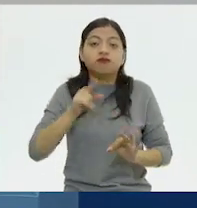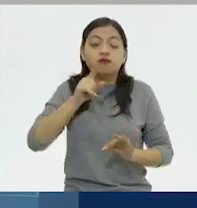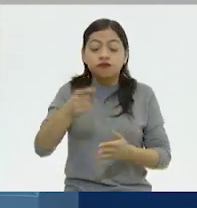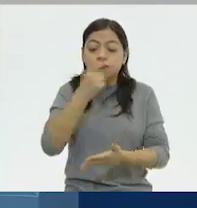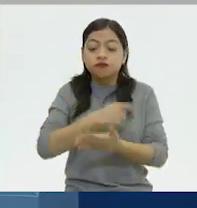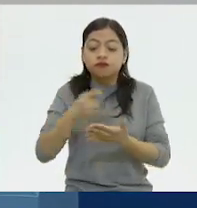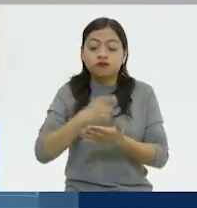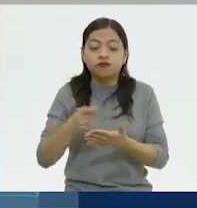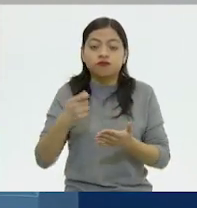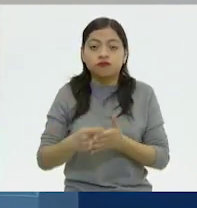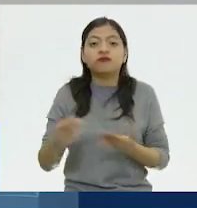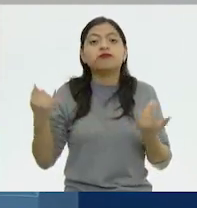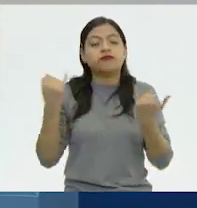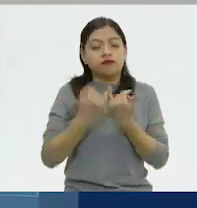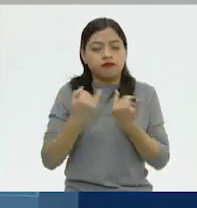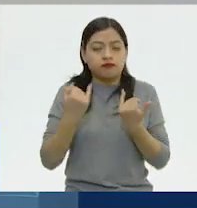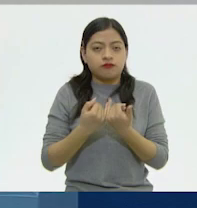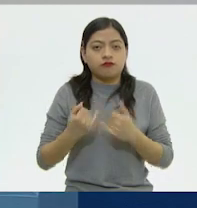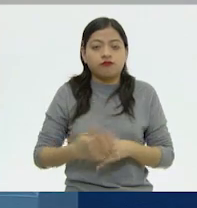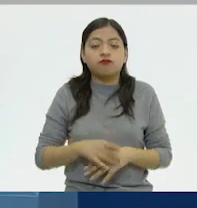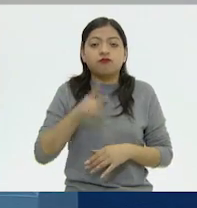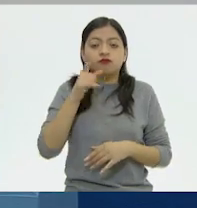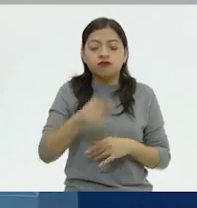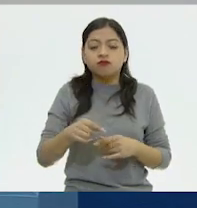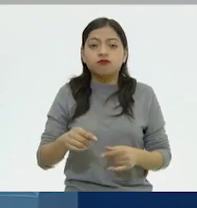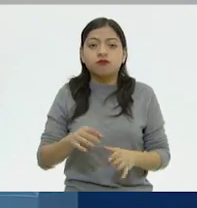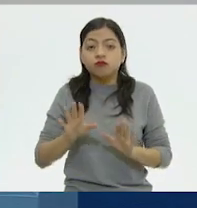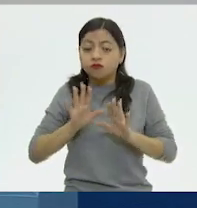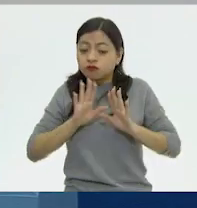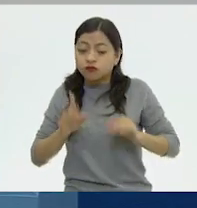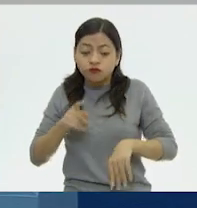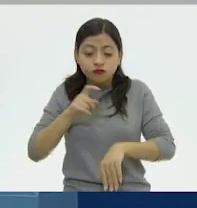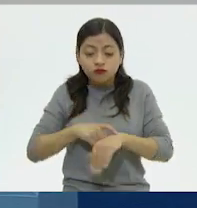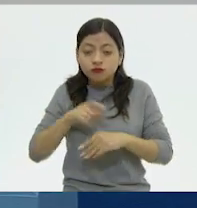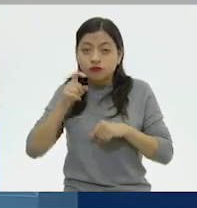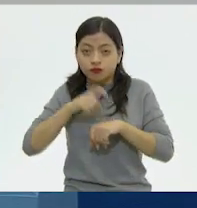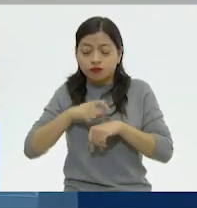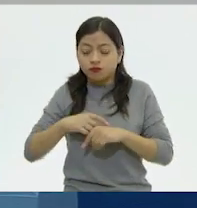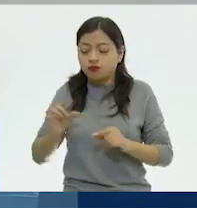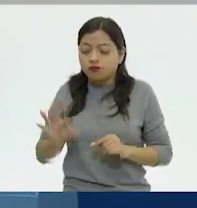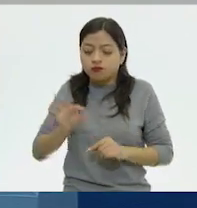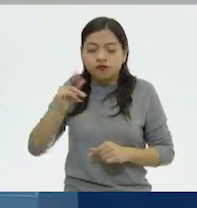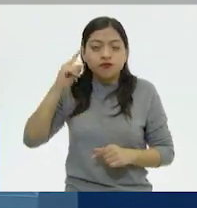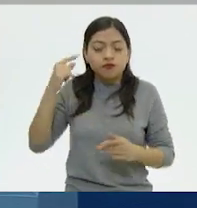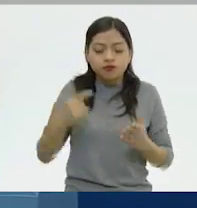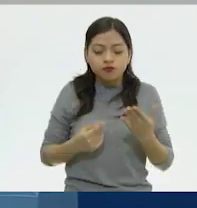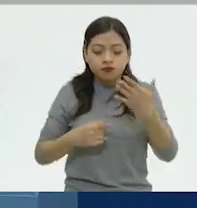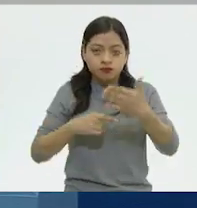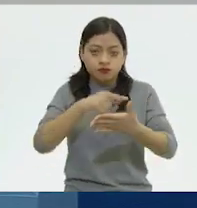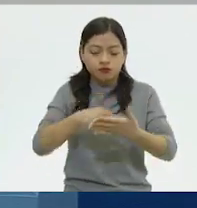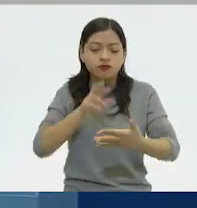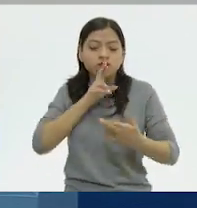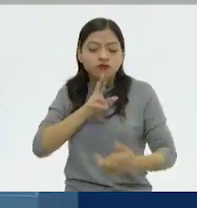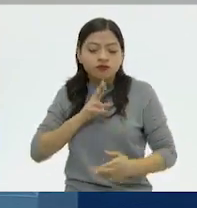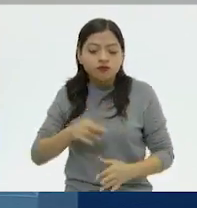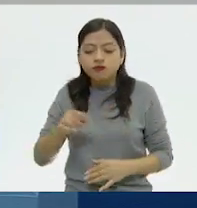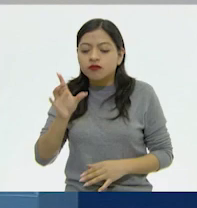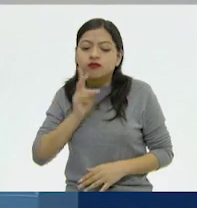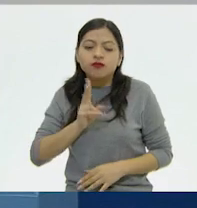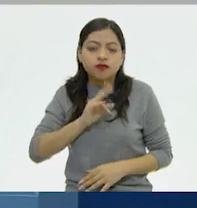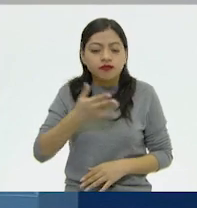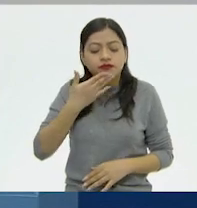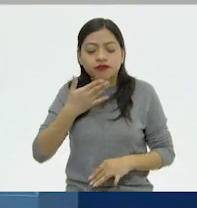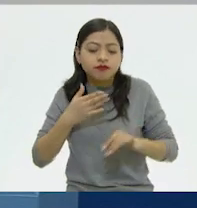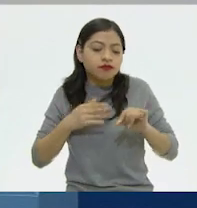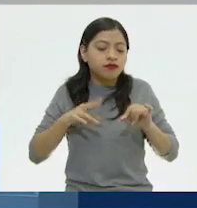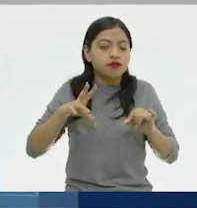Reservar un momento al final para hacer una revisión a la prueba o al examen. Asegurarse de haber respondido el